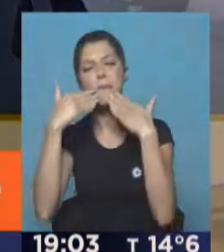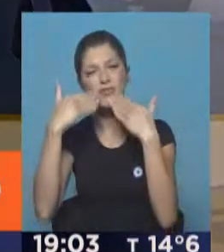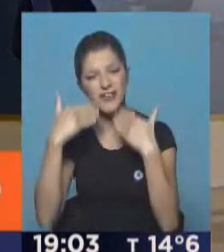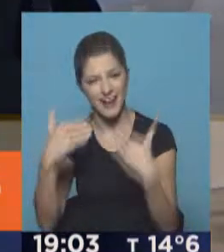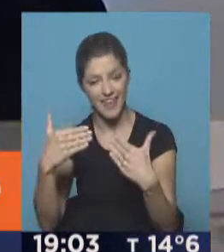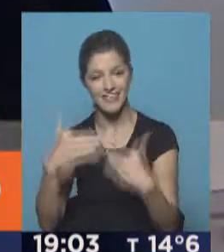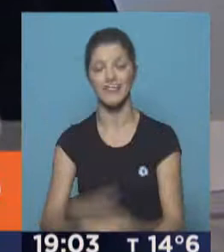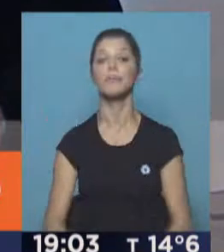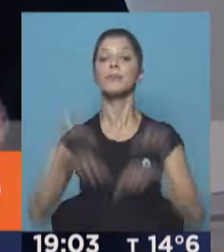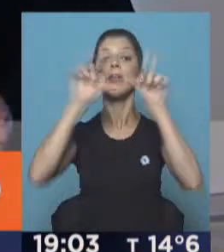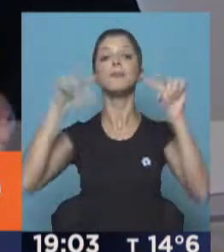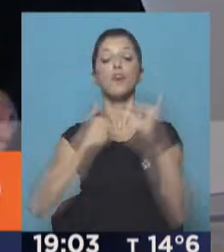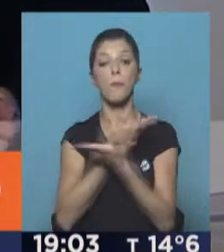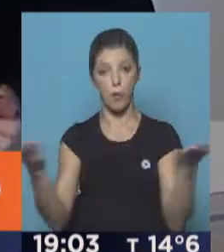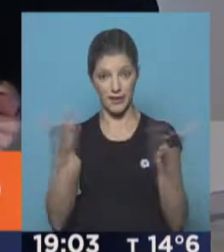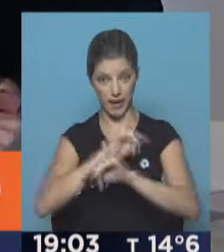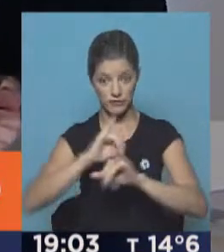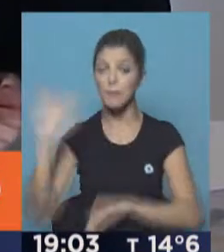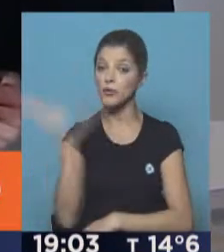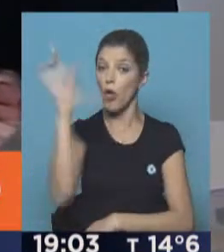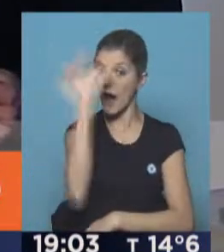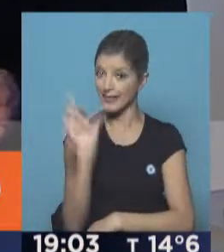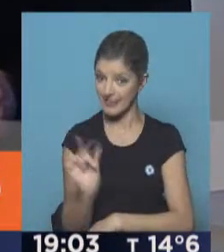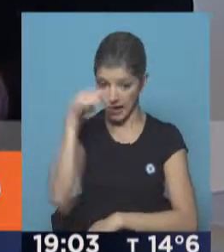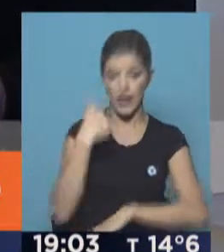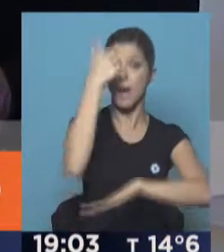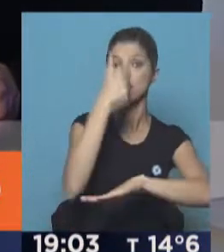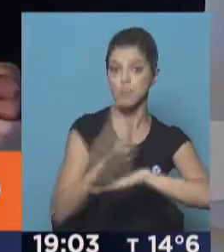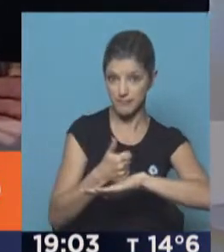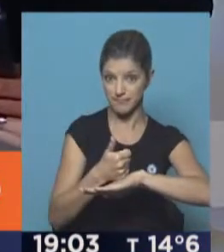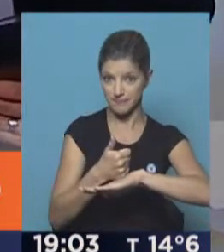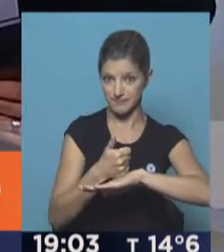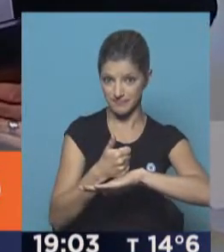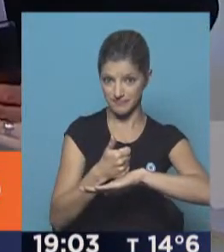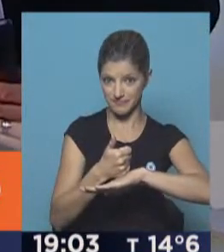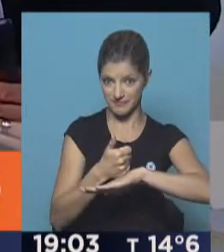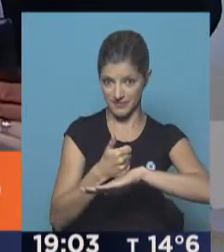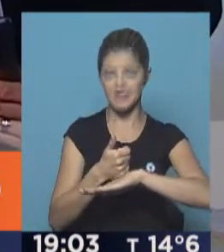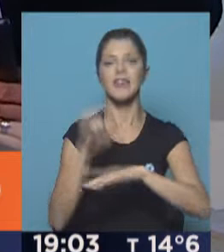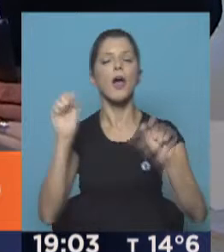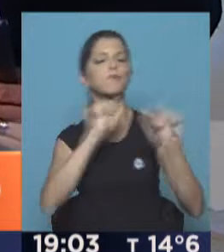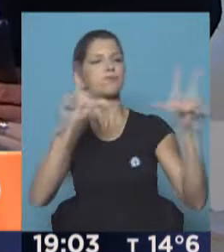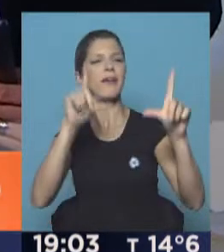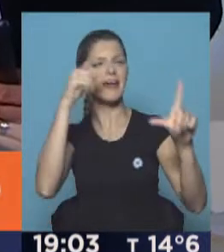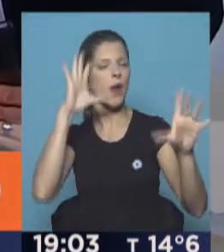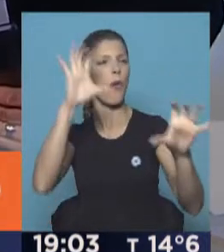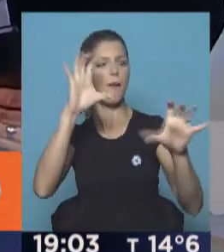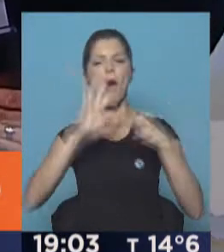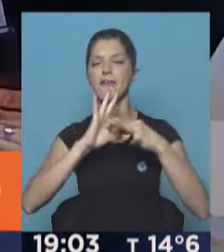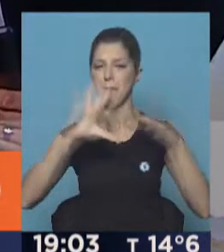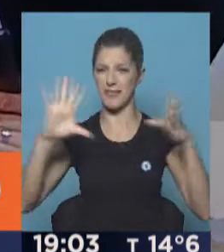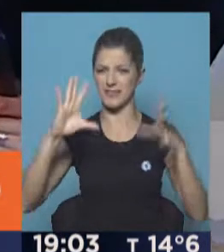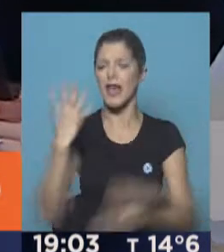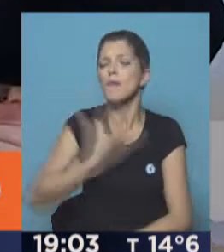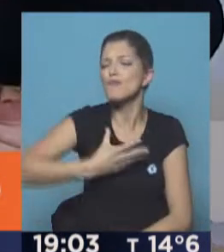la televisión pública argentina para todo el país, desde el epicentro, desde lo que es la imagen de la independencia, la que tantas veces